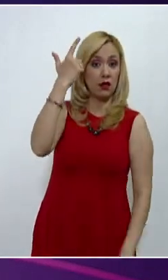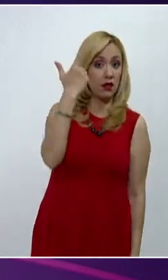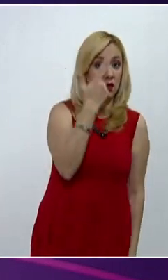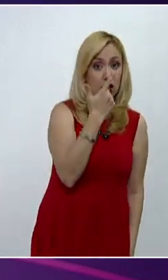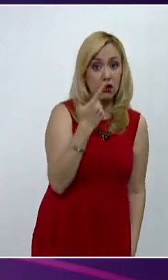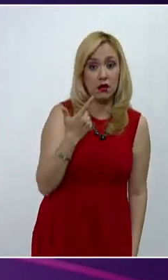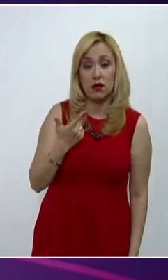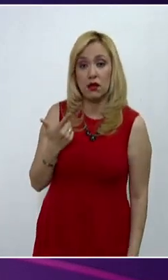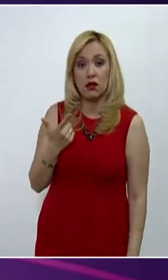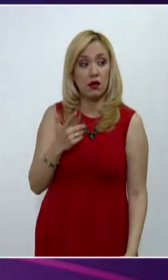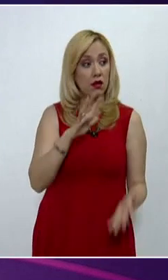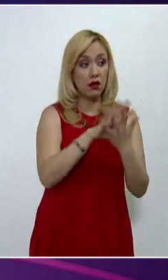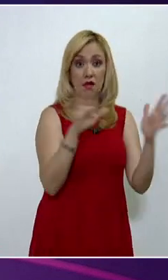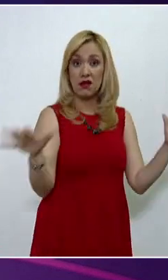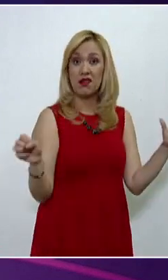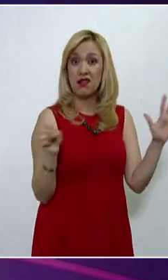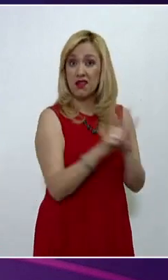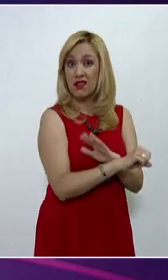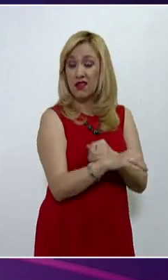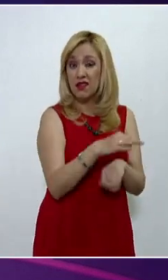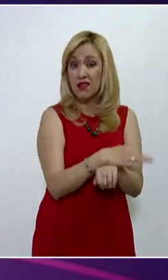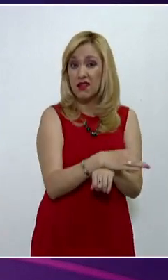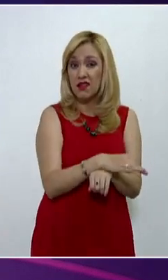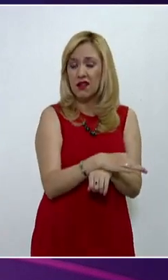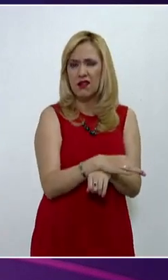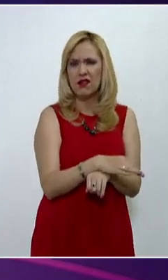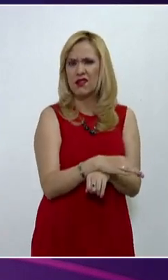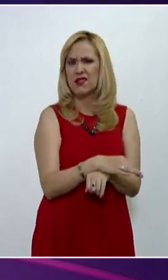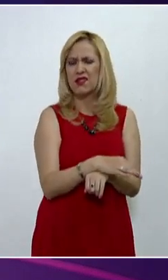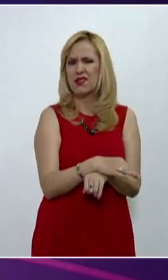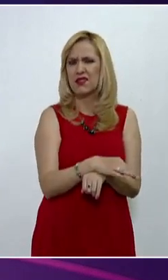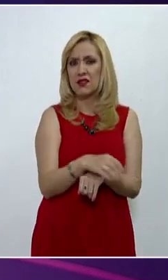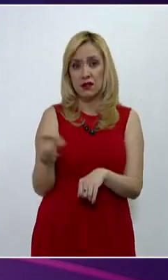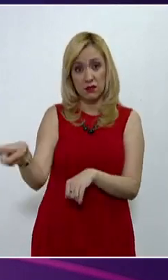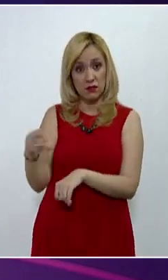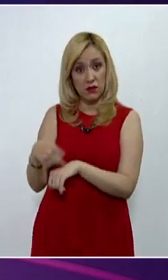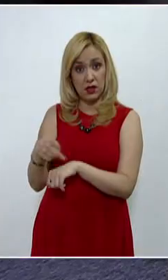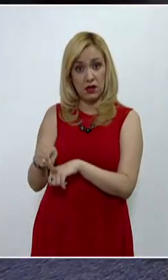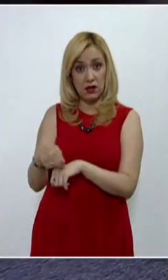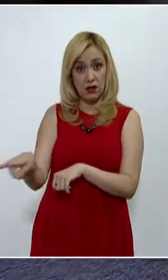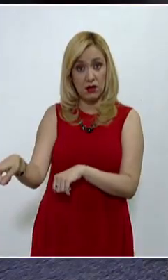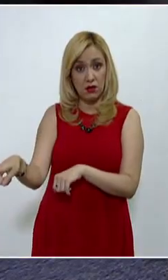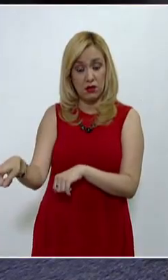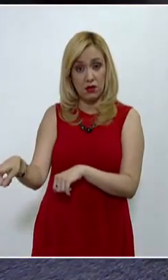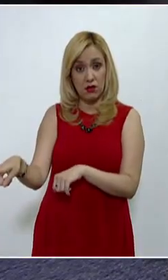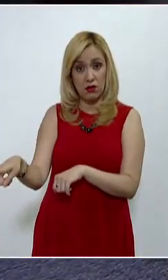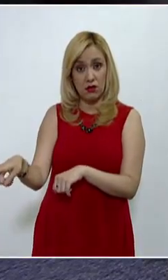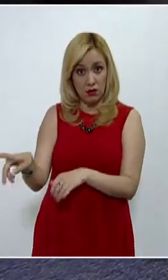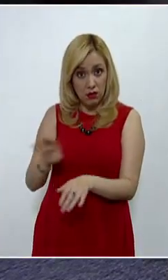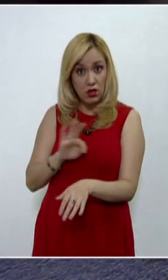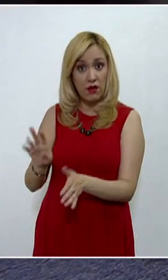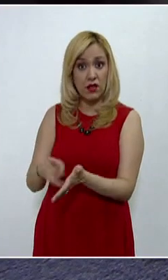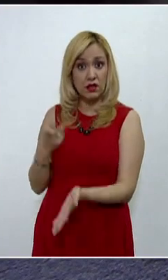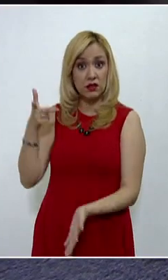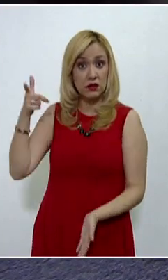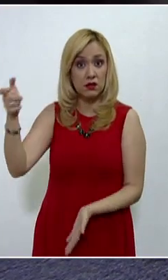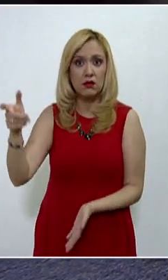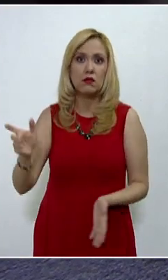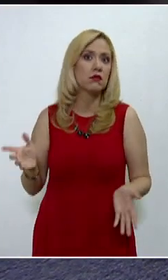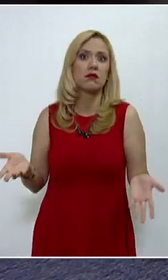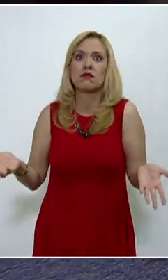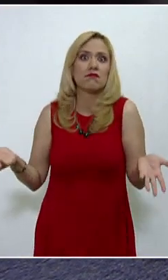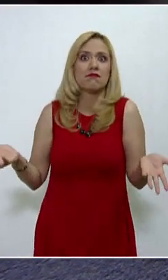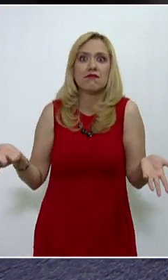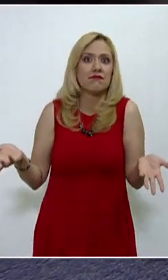preventiva, una de las razones de la prisión preventiva es el peligro que pueda tener la propia víctima. Entonces, ese caso, sin decir si sí o